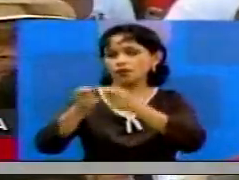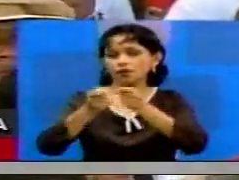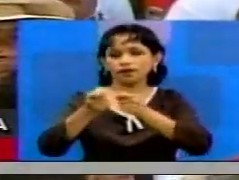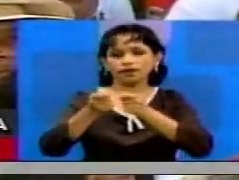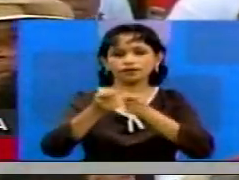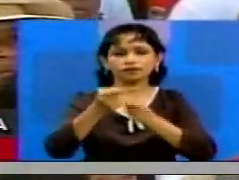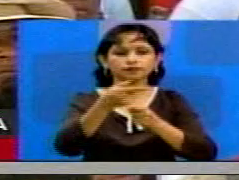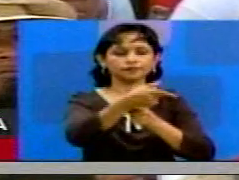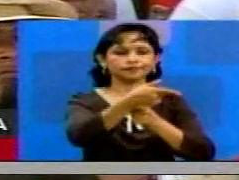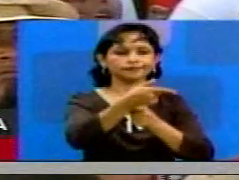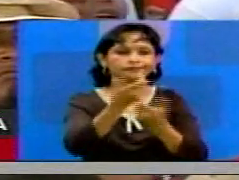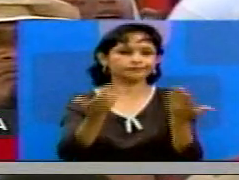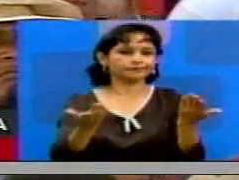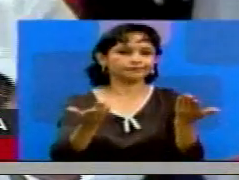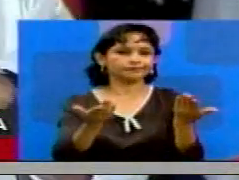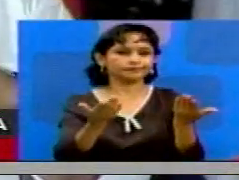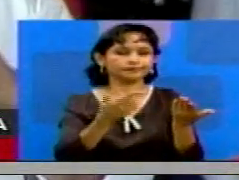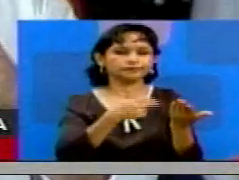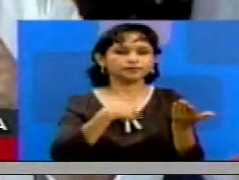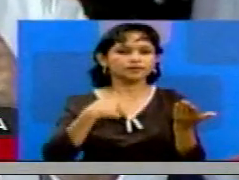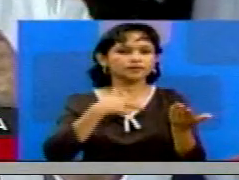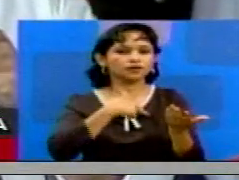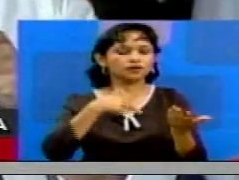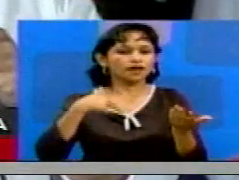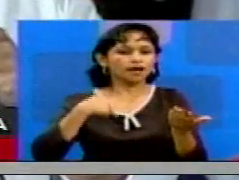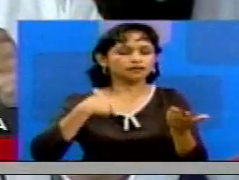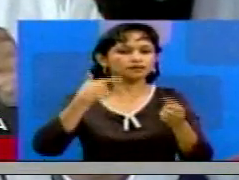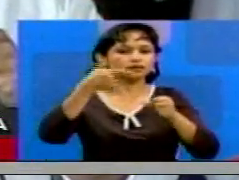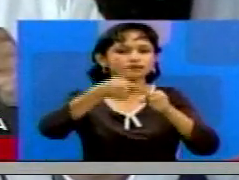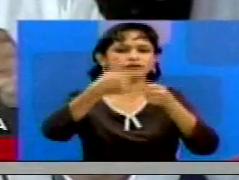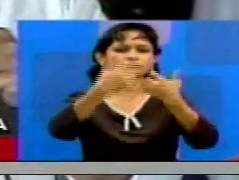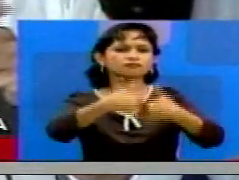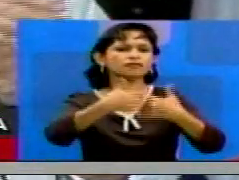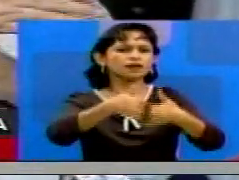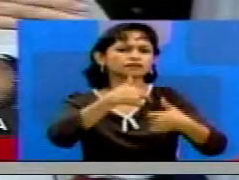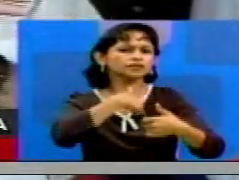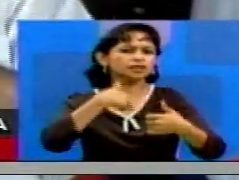entonces, lógicamente, lo que hace la petrolera es